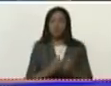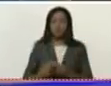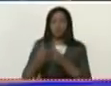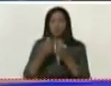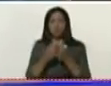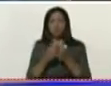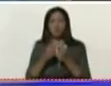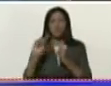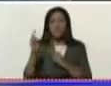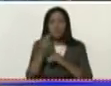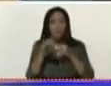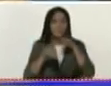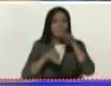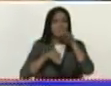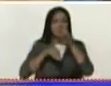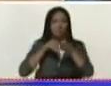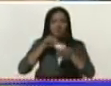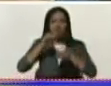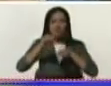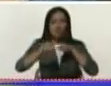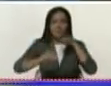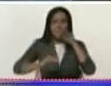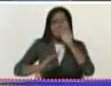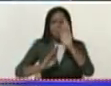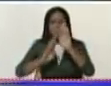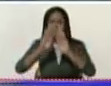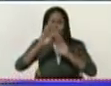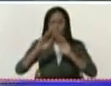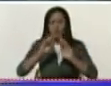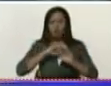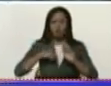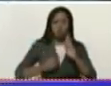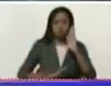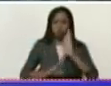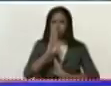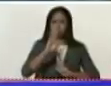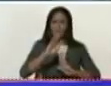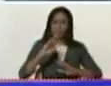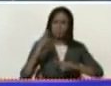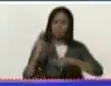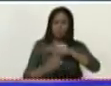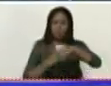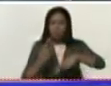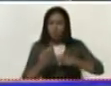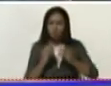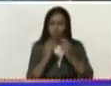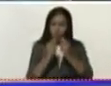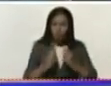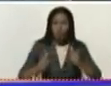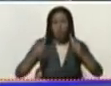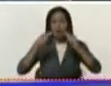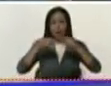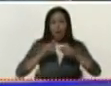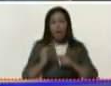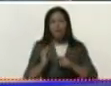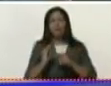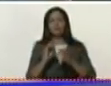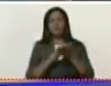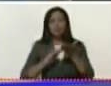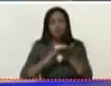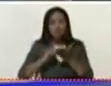de los primeros pasos verdaderos de un proceso de recuperación que se va a expandir en el 2020,